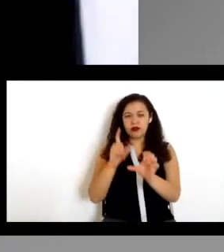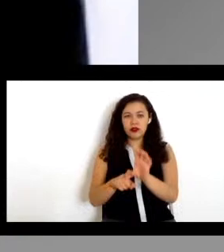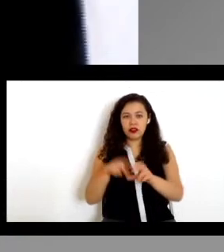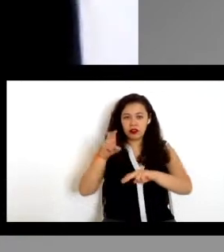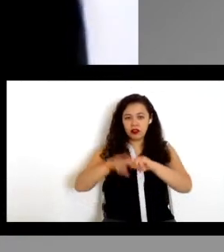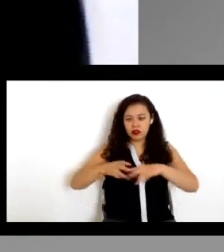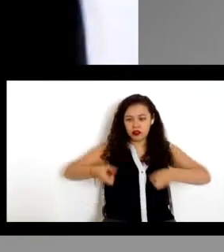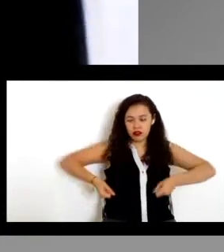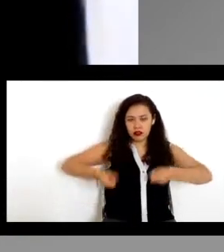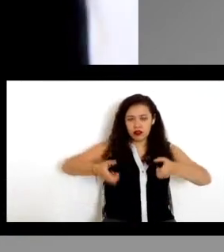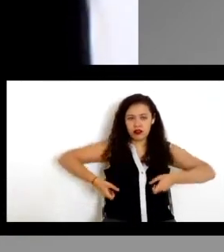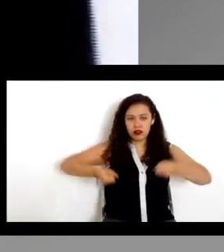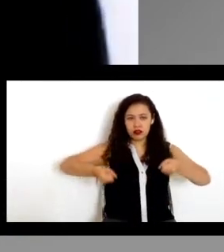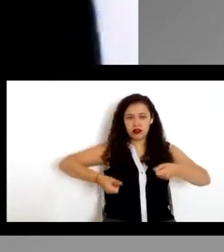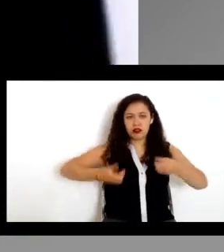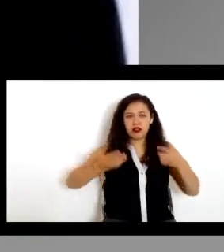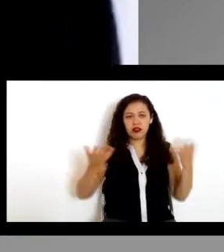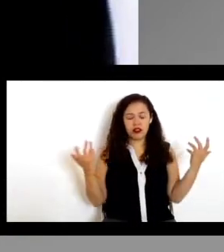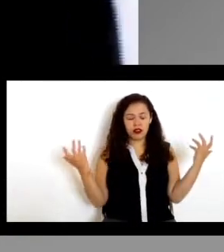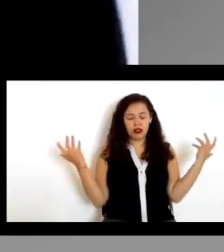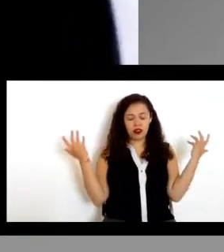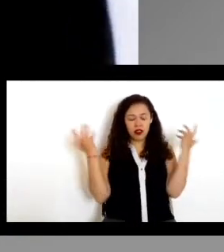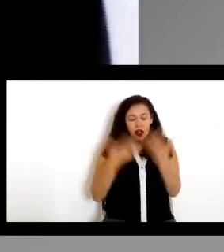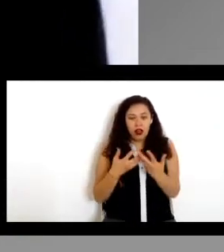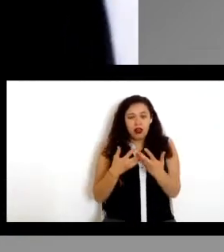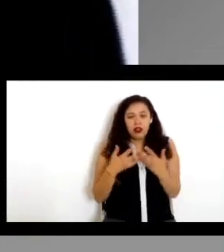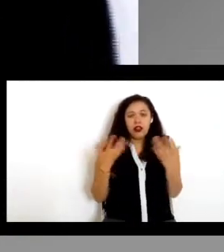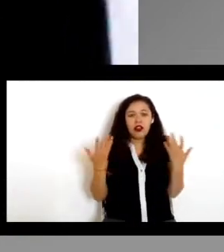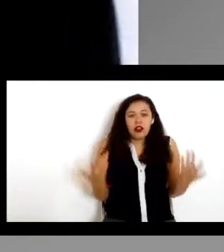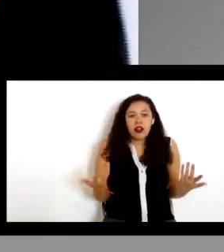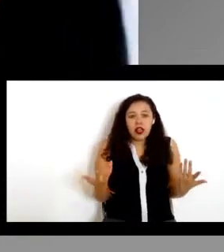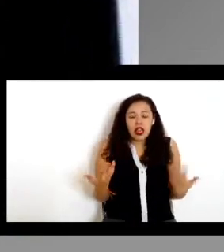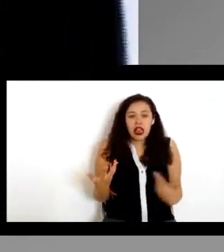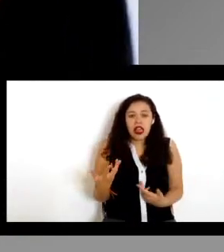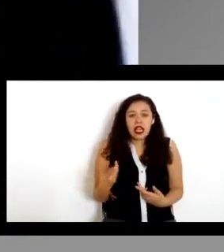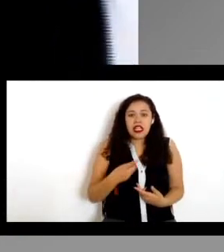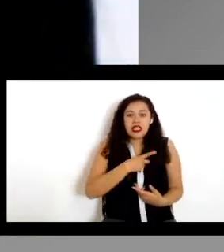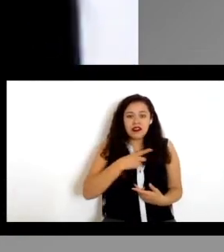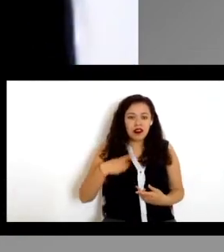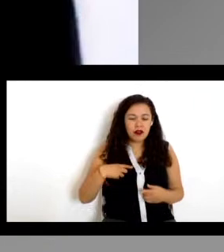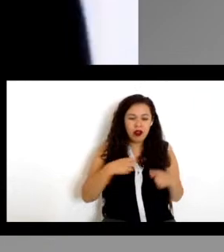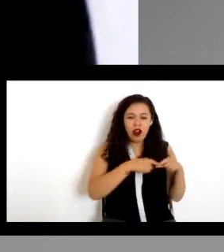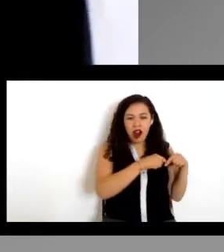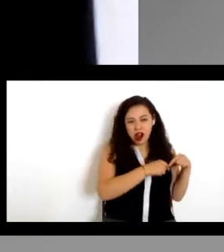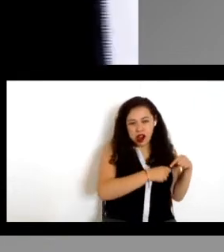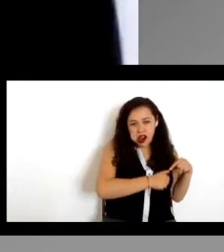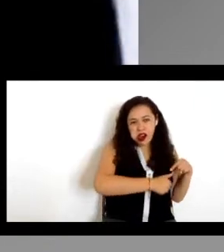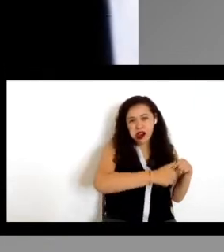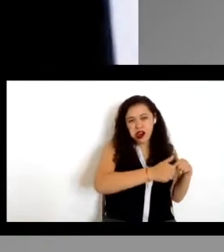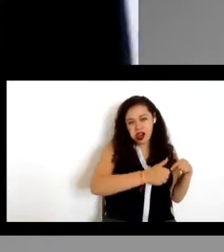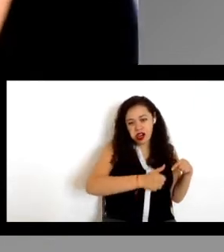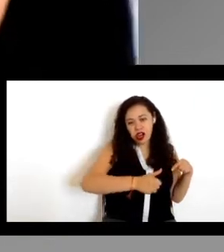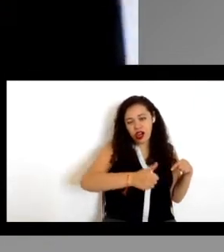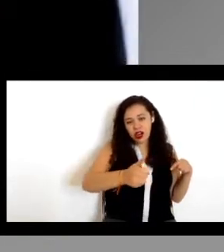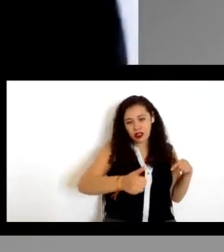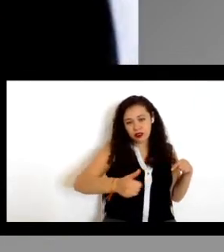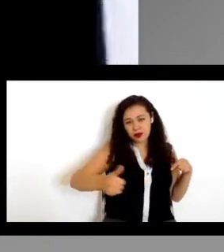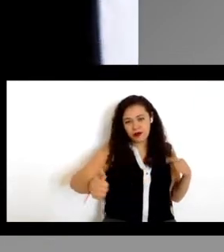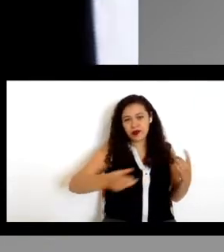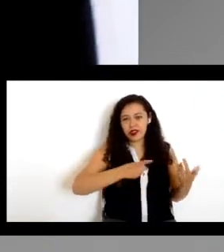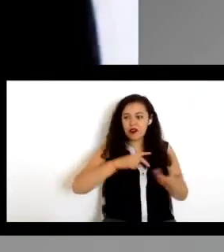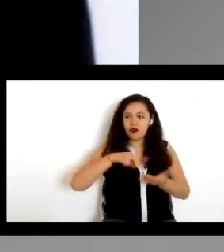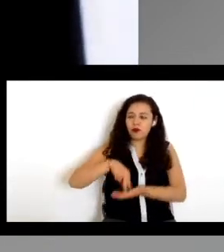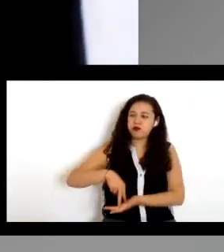eso simplemente me hizo darme cuenta de que había que recorrer largos pasillos, de que había que ubicar los